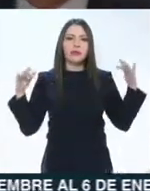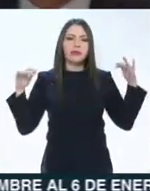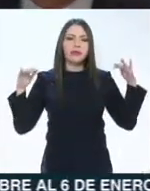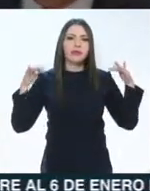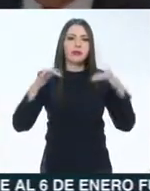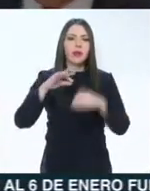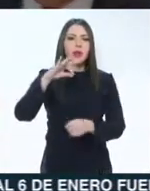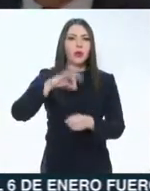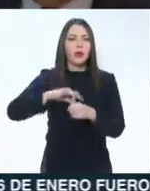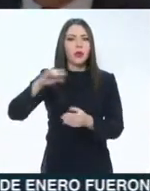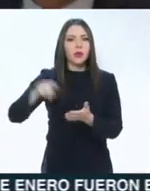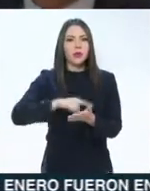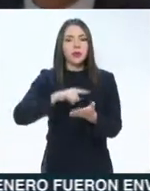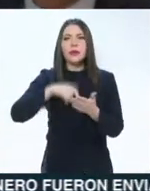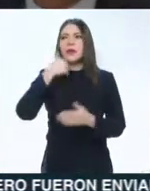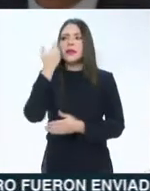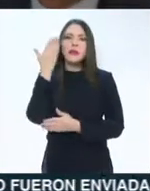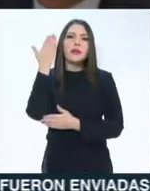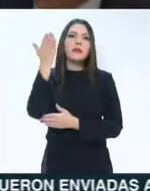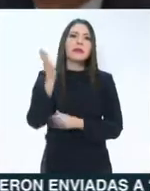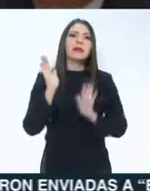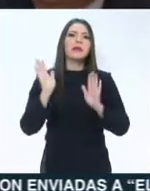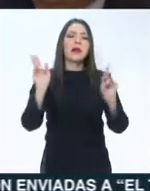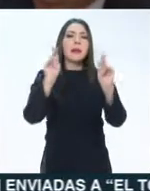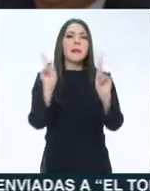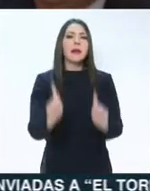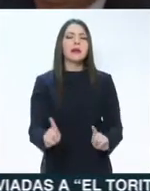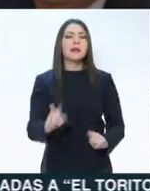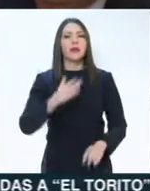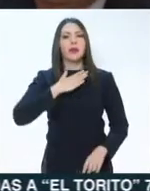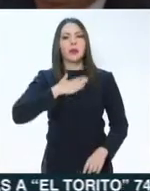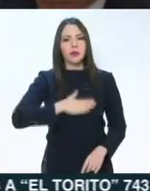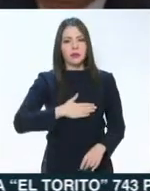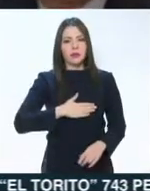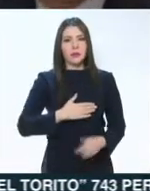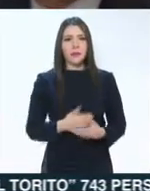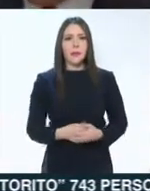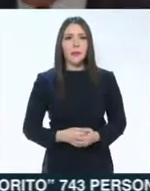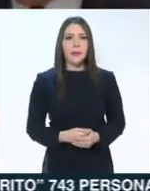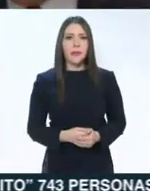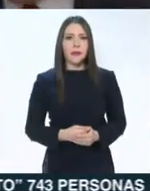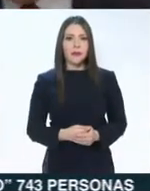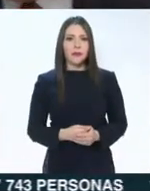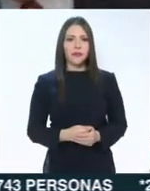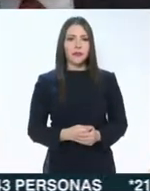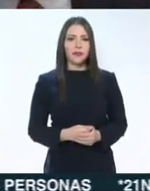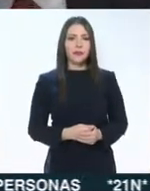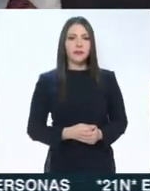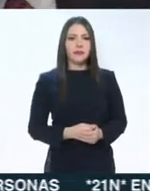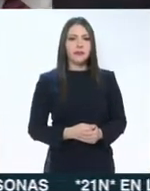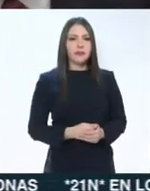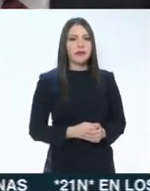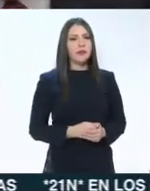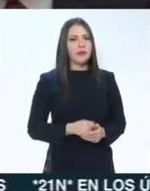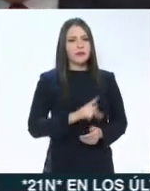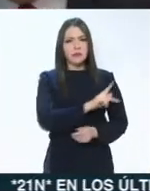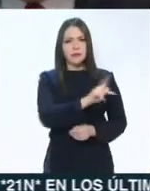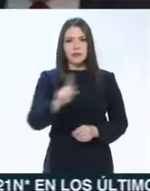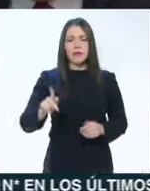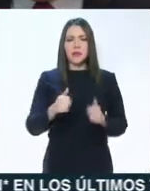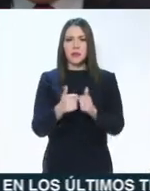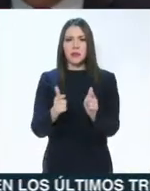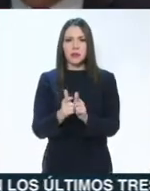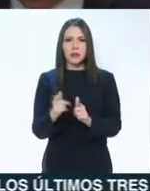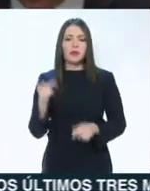pedir la paz y justicia. Somos capaces, las fuerzas